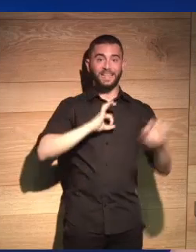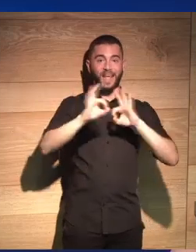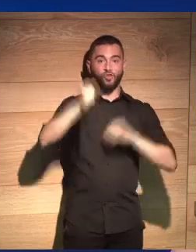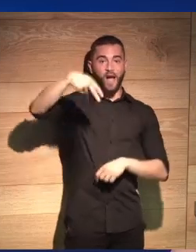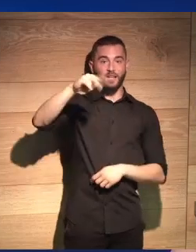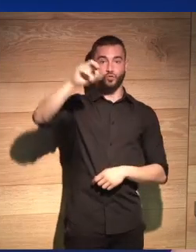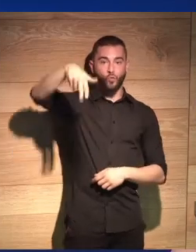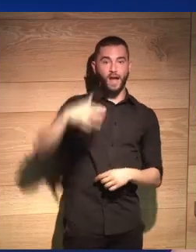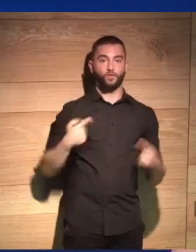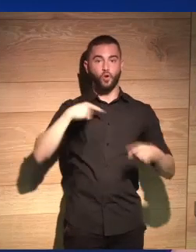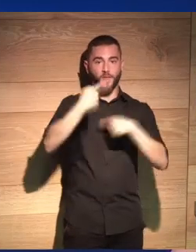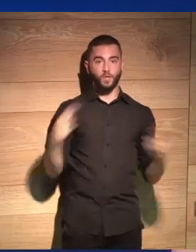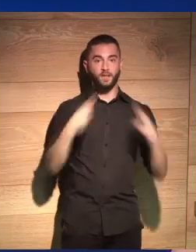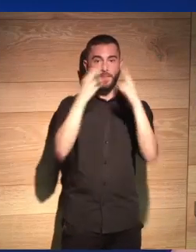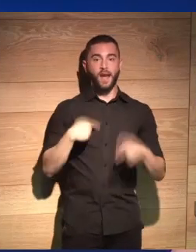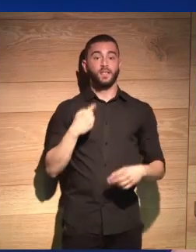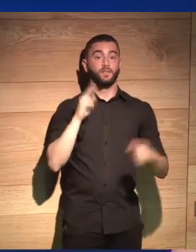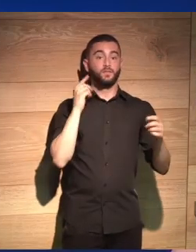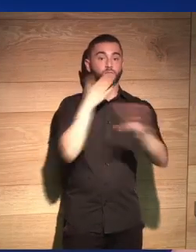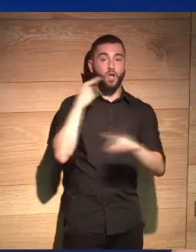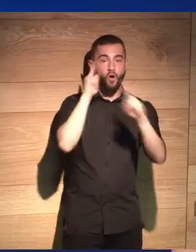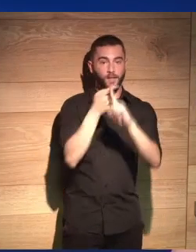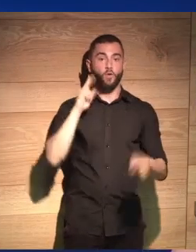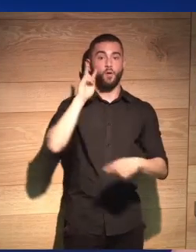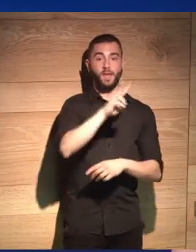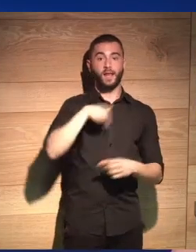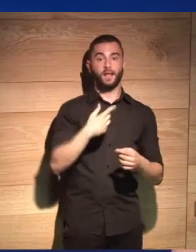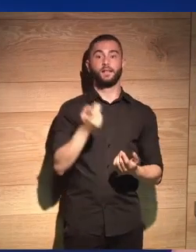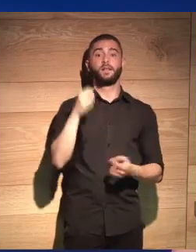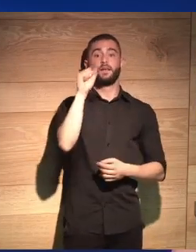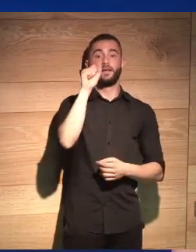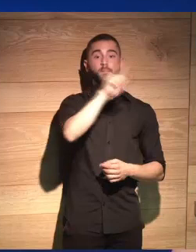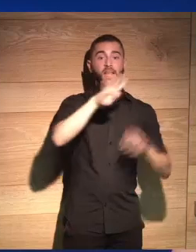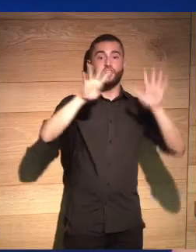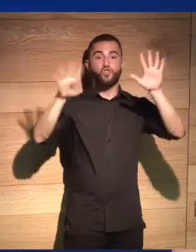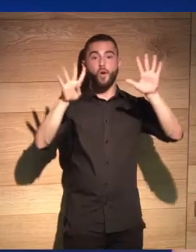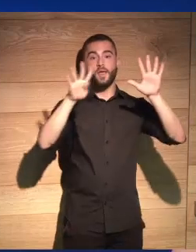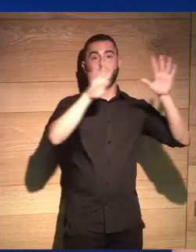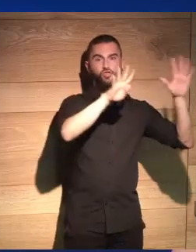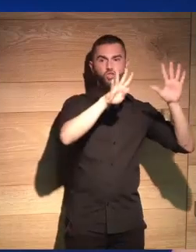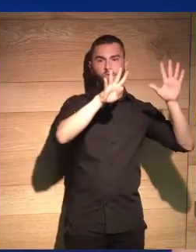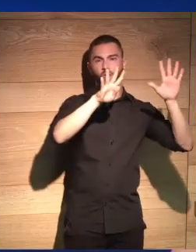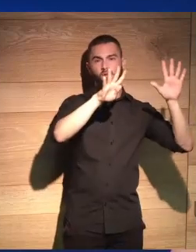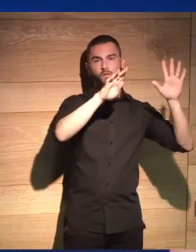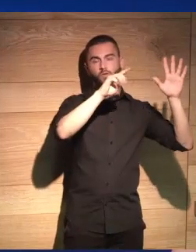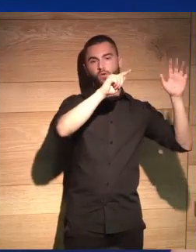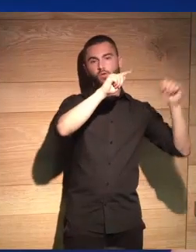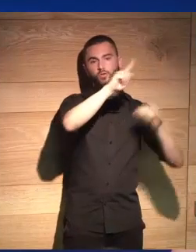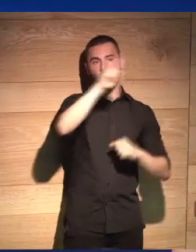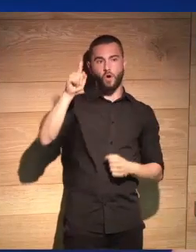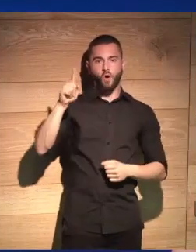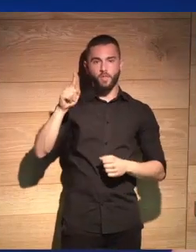verlo, en el Teatro Antoine en 1911, con todo el público del teatro en pie gritando fuera, fuera,